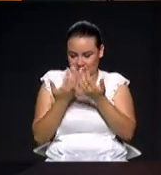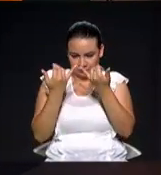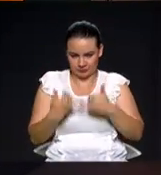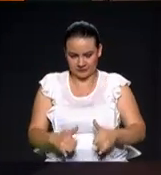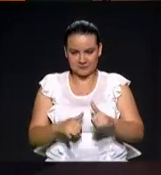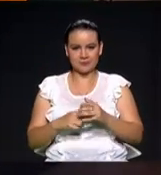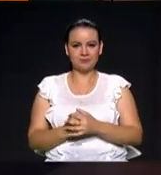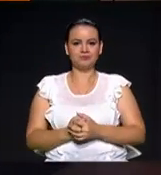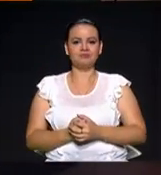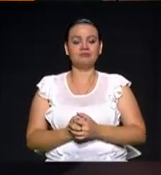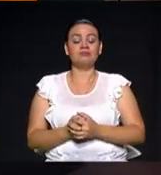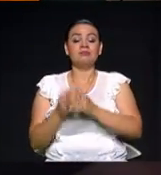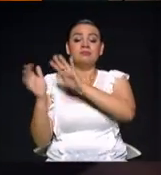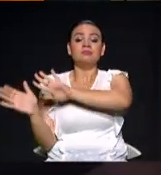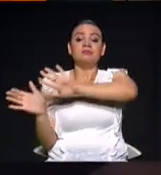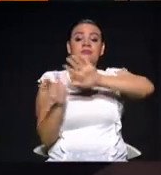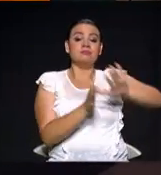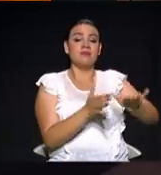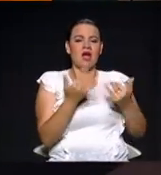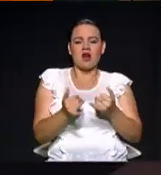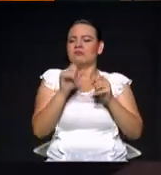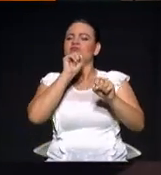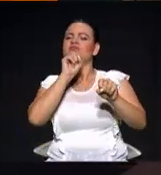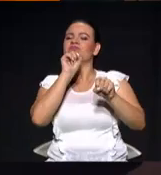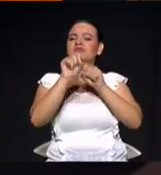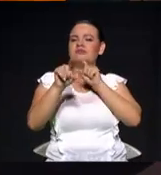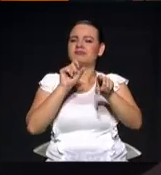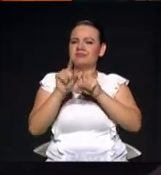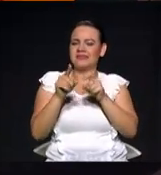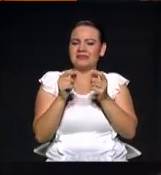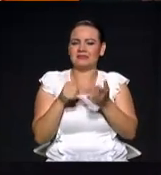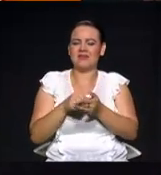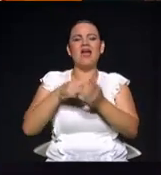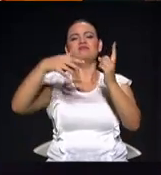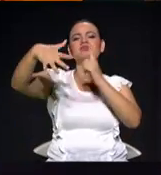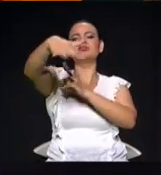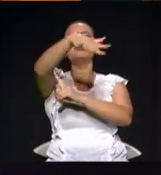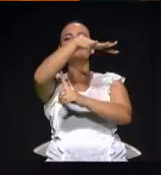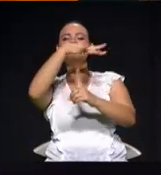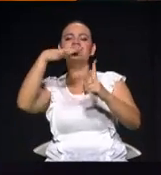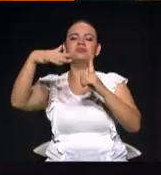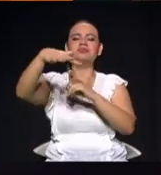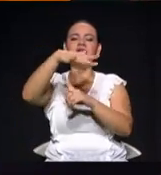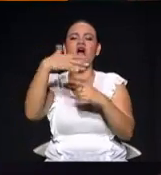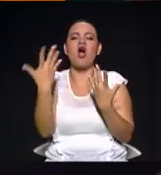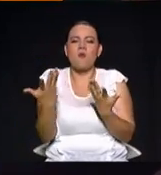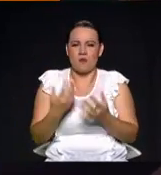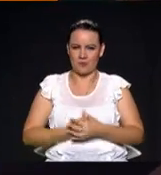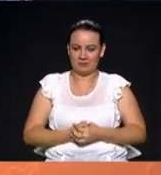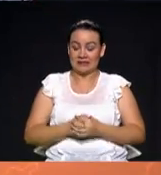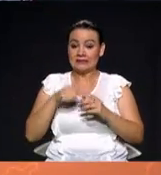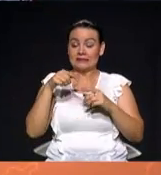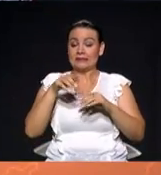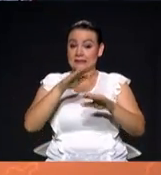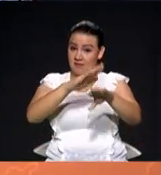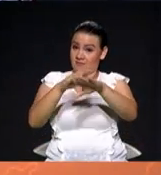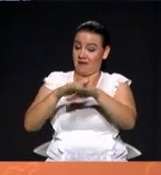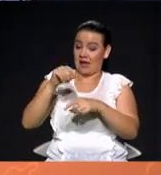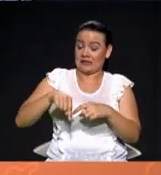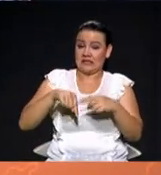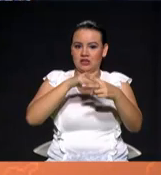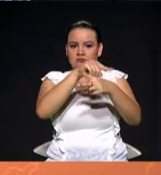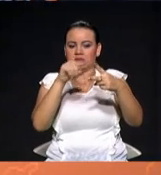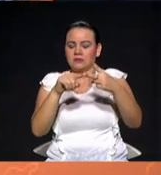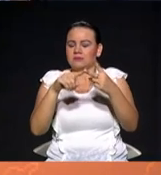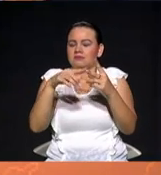medio ambiente le pregunto primero al candidato daniel quintero me define el valle de aburrá enfrentan dos episodios en donde recrudece la